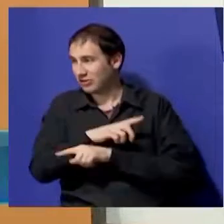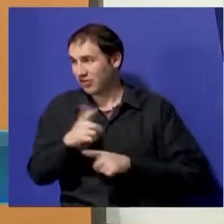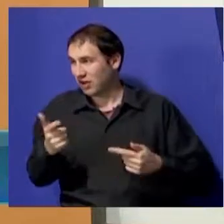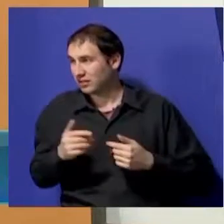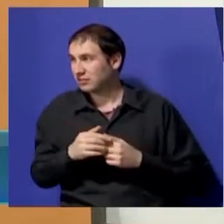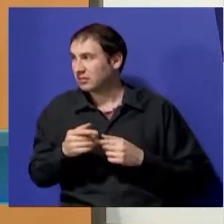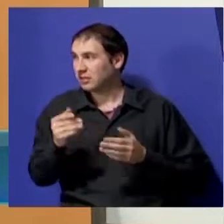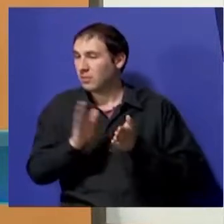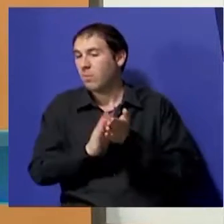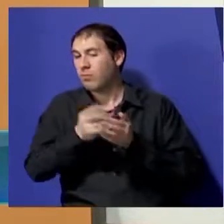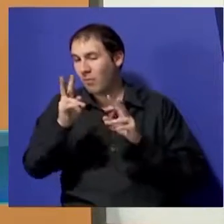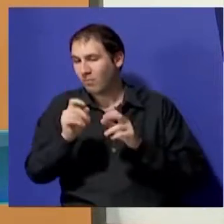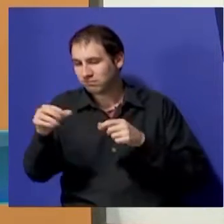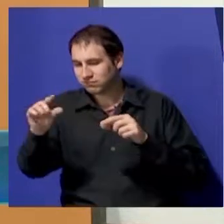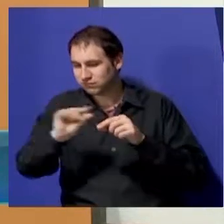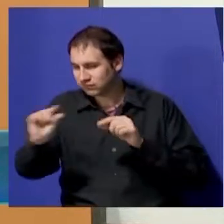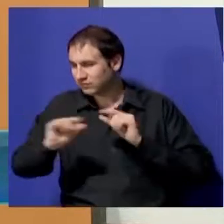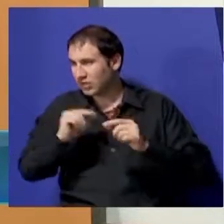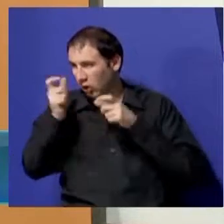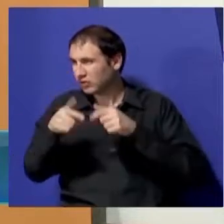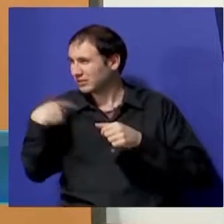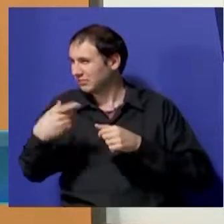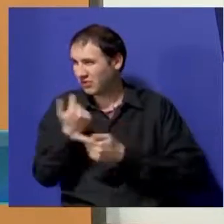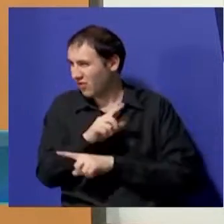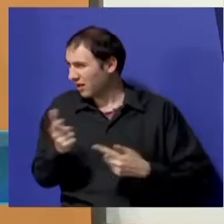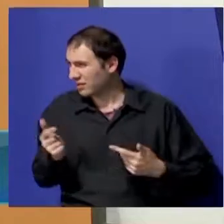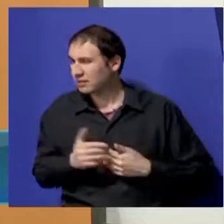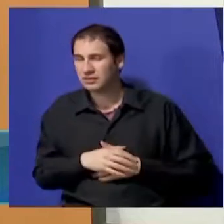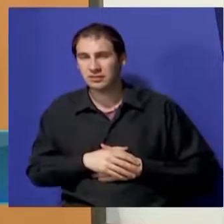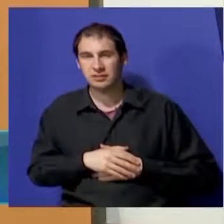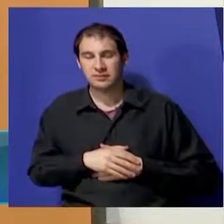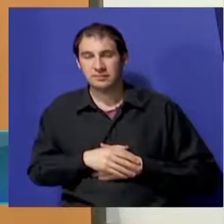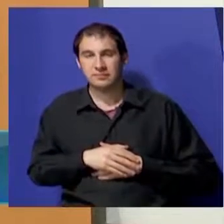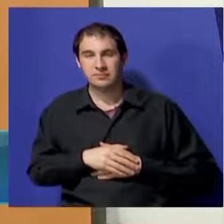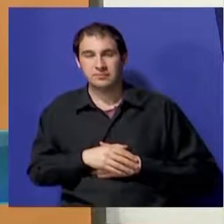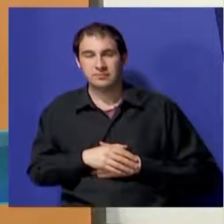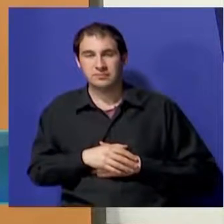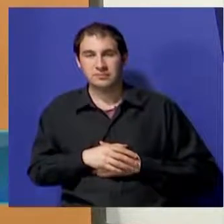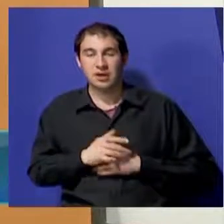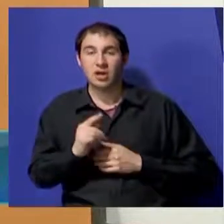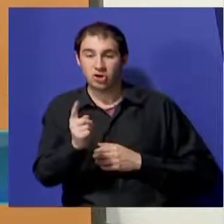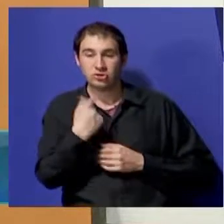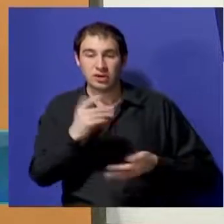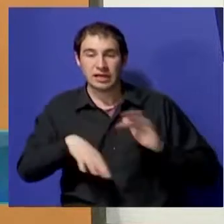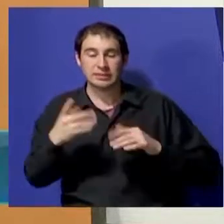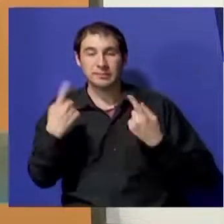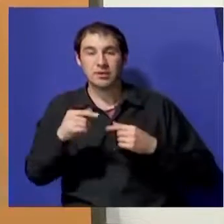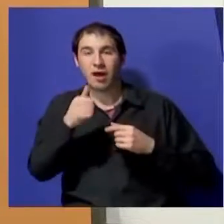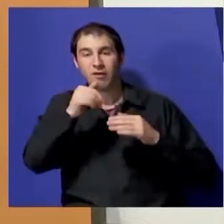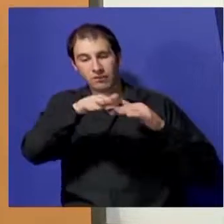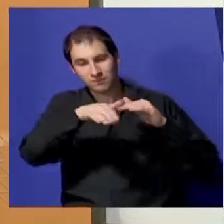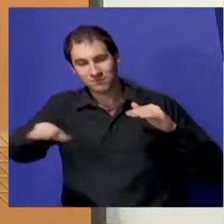no conserva ni busca muestras del agua para tener un control permanente de la situación? Y nosotros lo hacemos, pero aguas abajo,